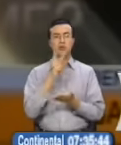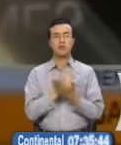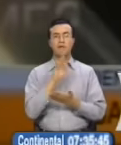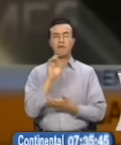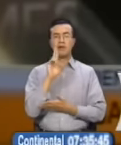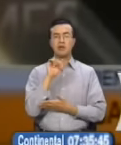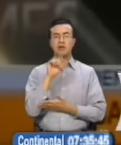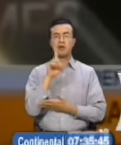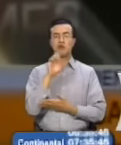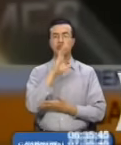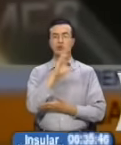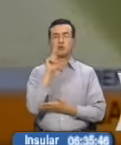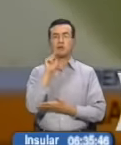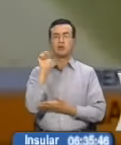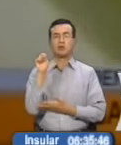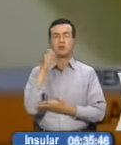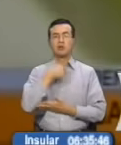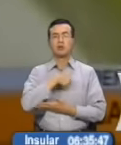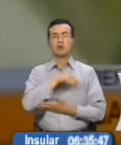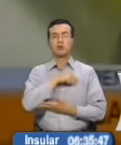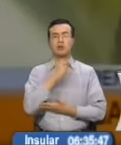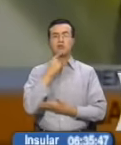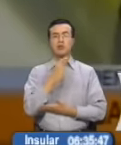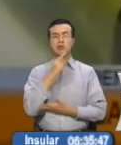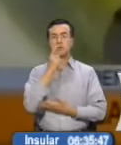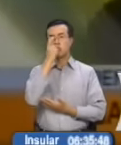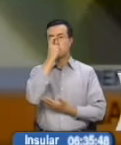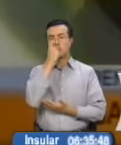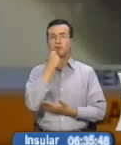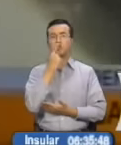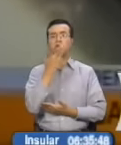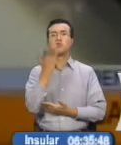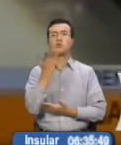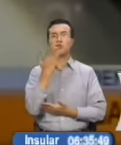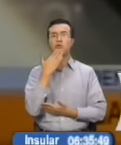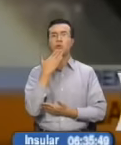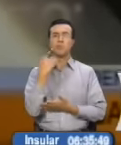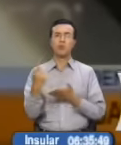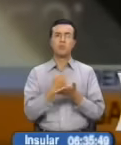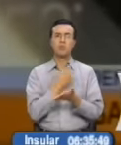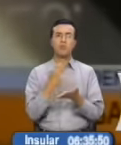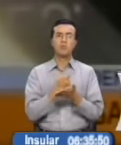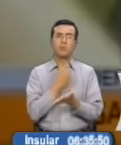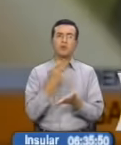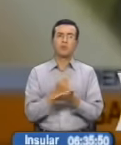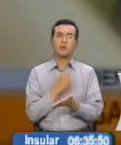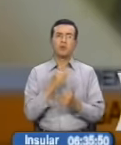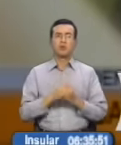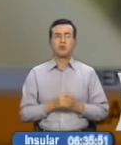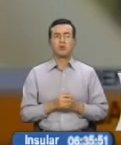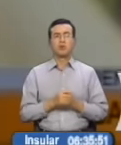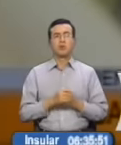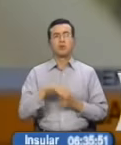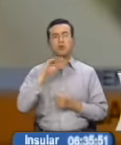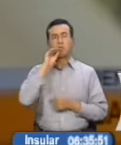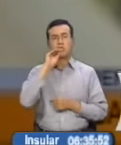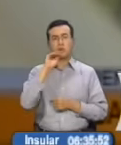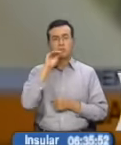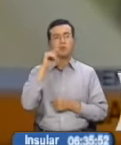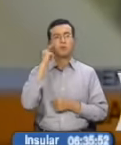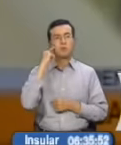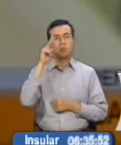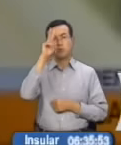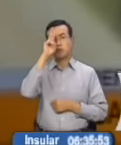del Rincón de CNN en español fue acusado por Evo Morales de ser parte de una presunta conspiración en su contra. Quiero explicar la